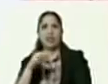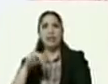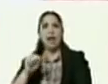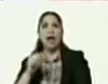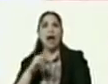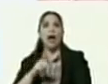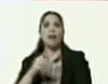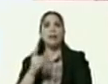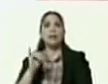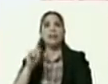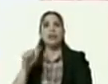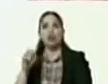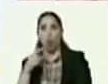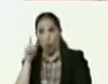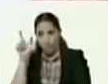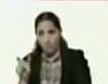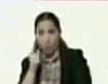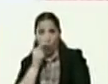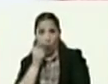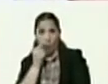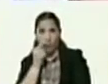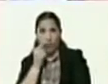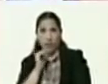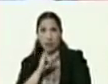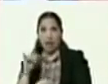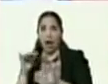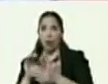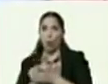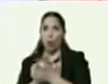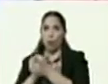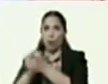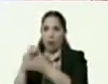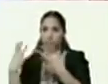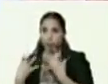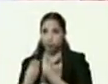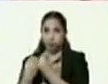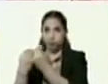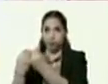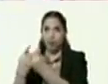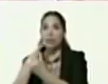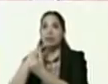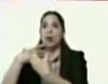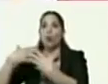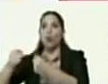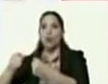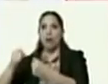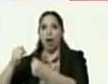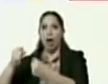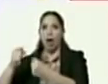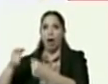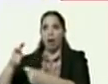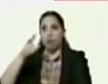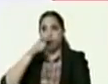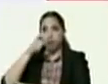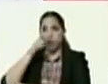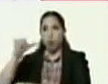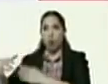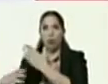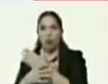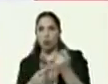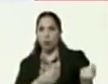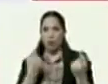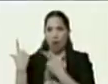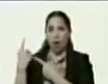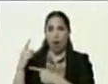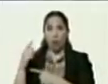que había sido la persona que había estado acompañando para darle seguridad a Juan Guaidó en el traslado